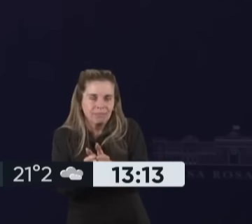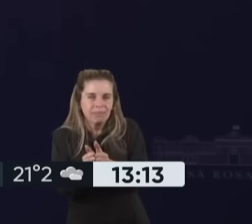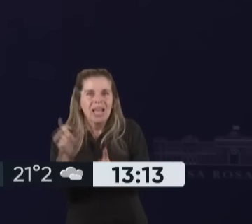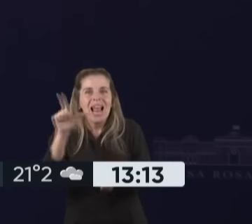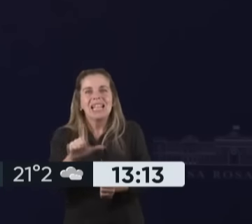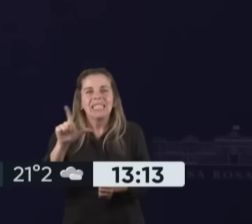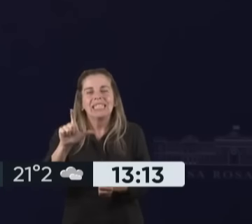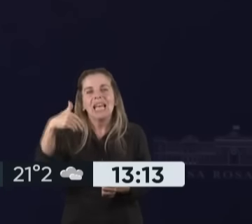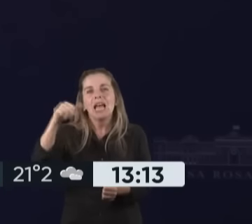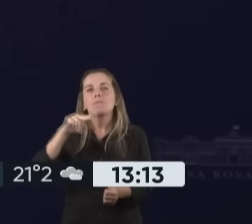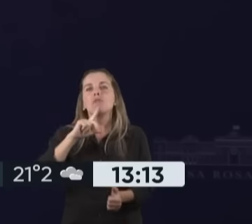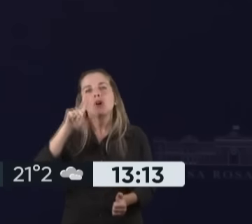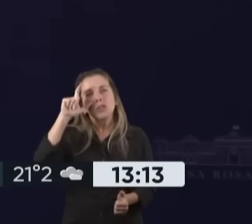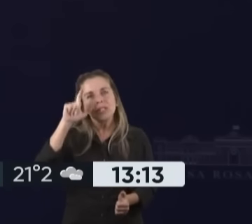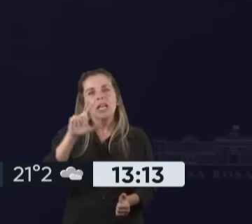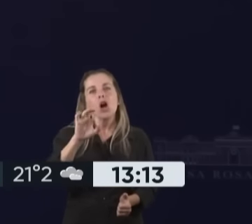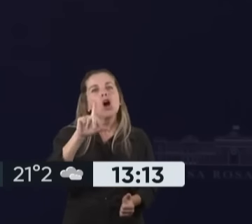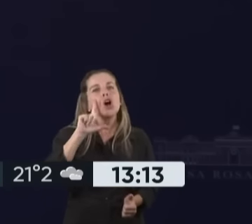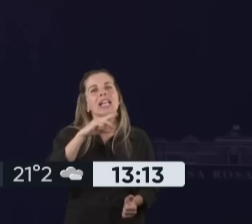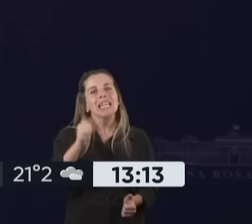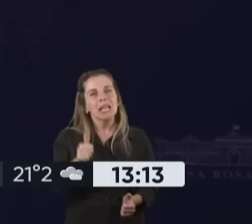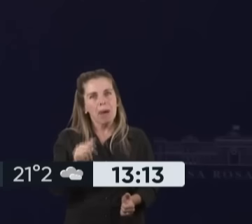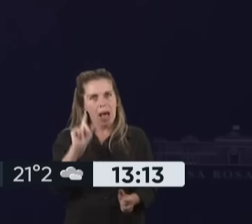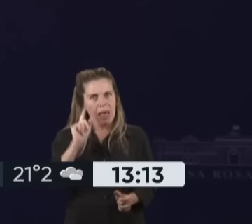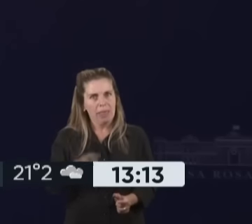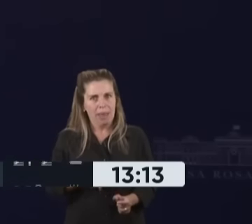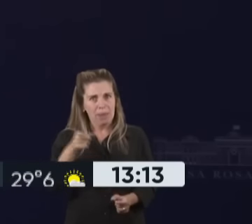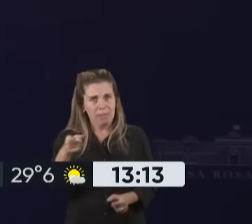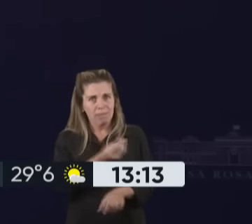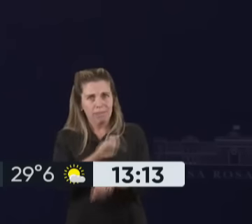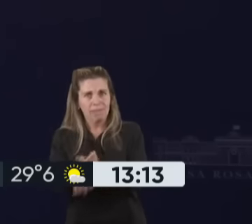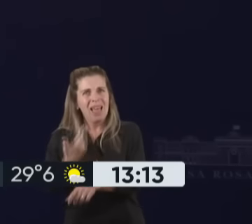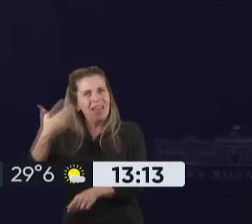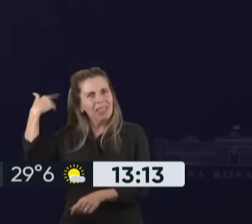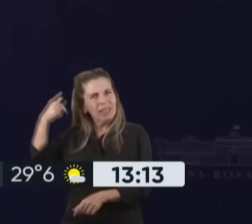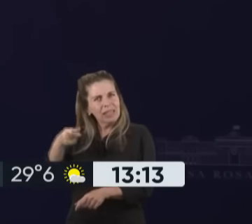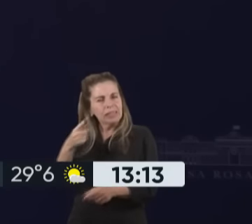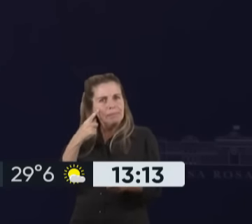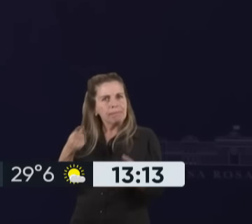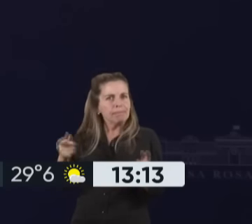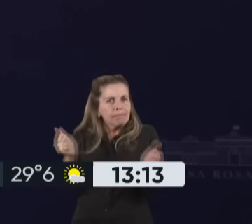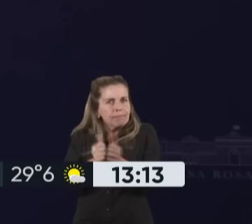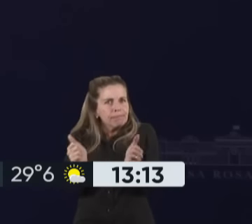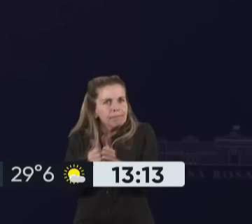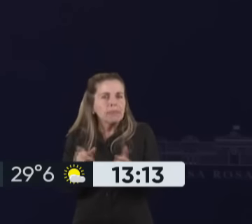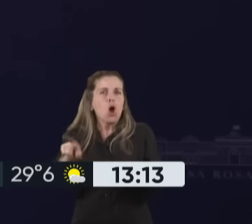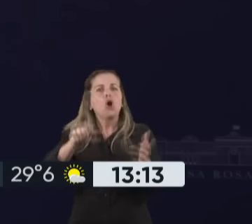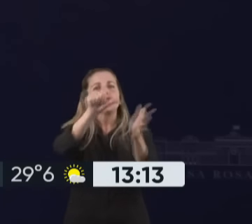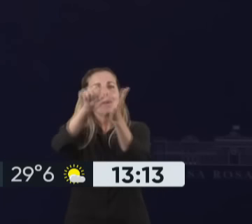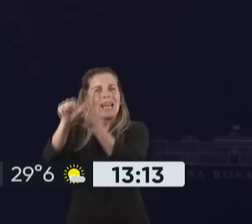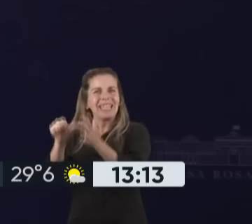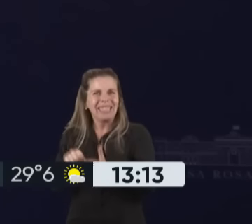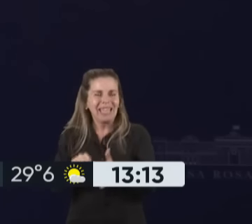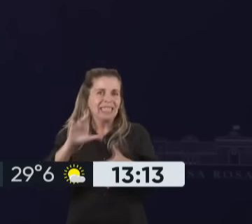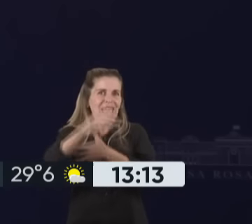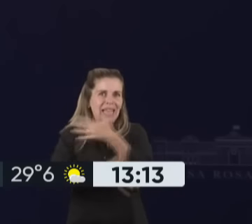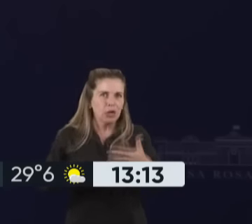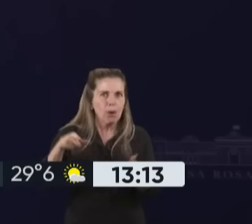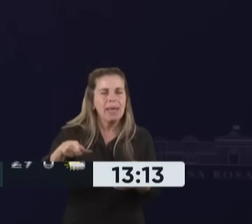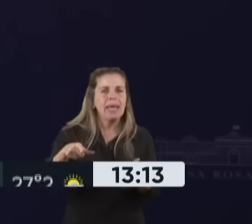licenciada Monteoliva. La ministra designada, además, fue consultora en temas de seguridad en distintos países de Centroamérica, incluyendo